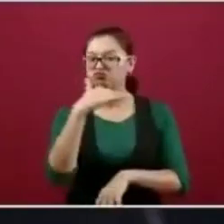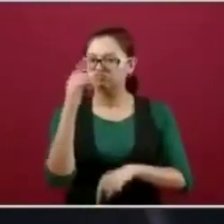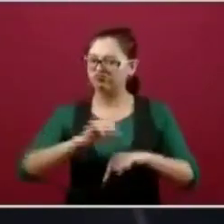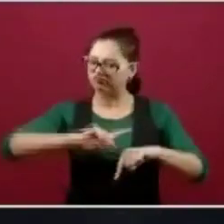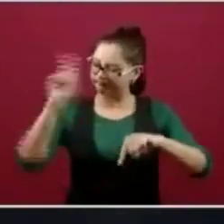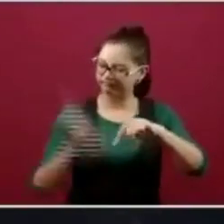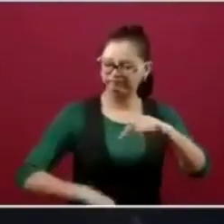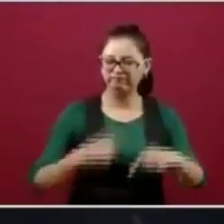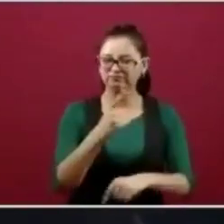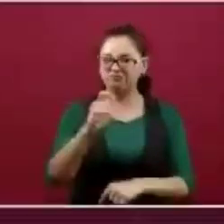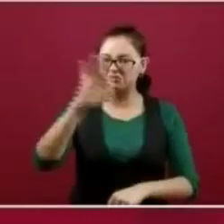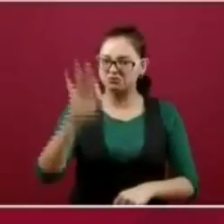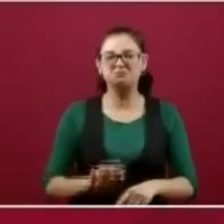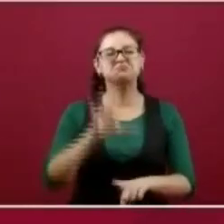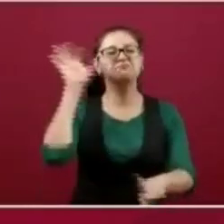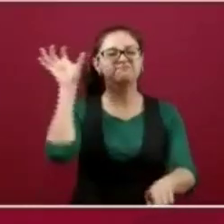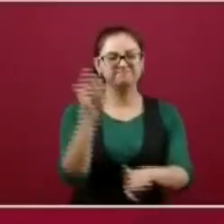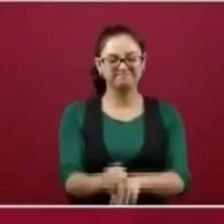lograr.